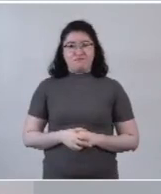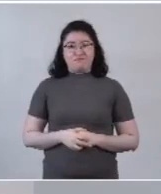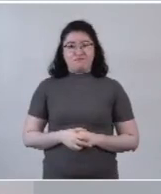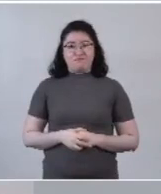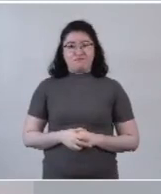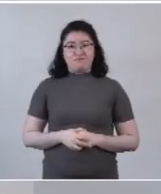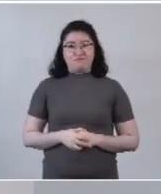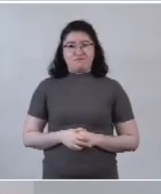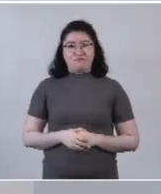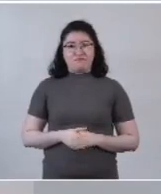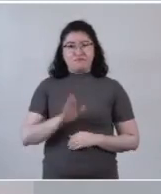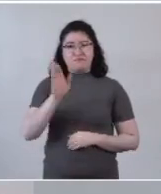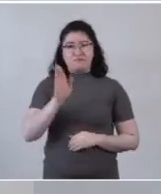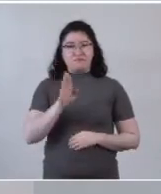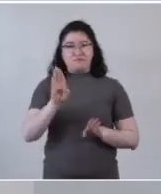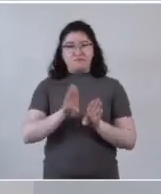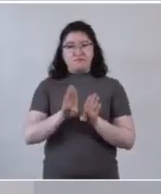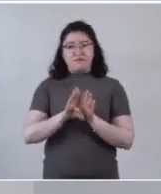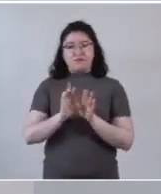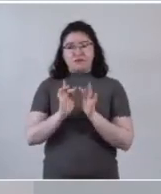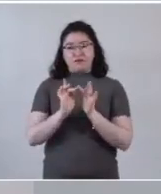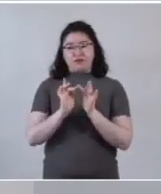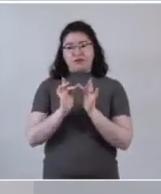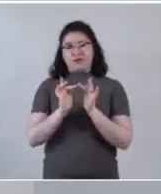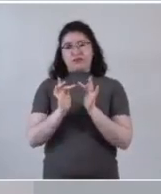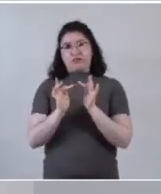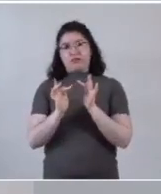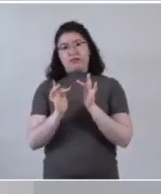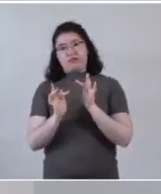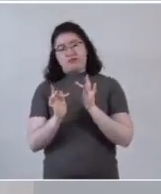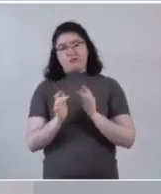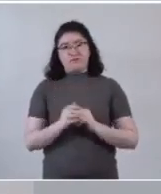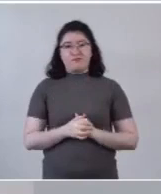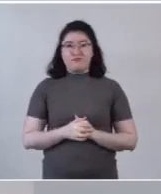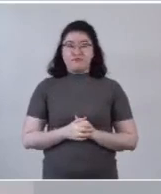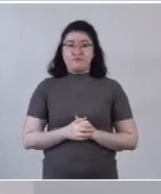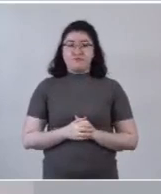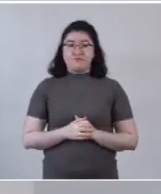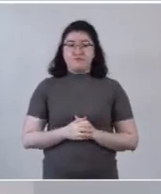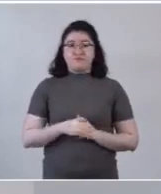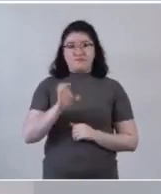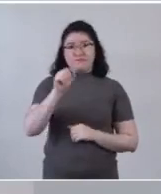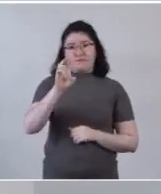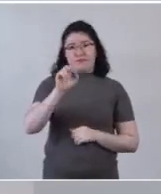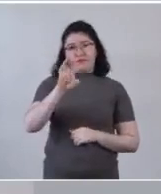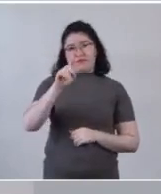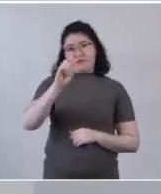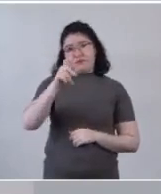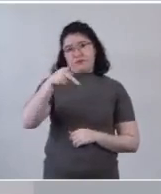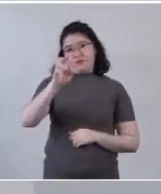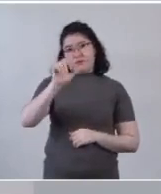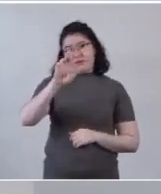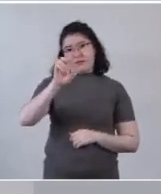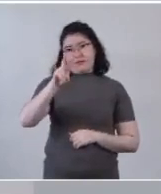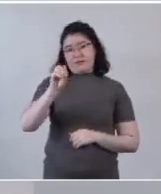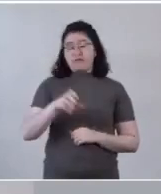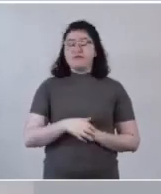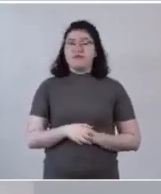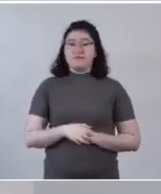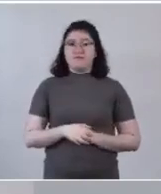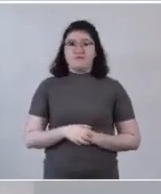Como que se va retardado, ¿no? Eduardo Quevedo, de Imer, por favor.